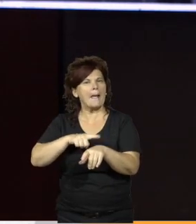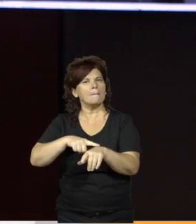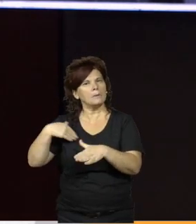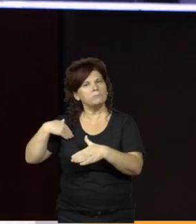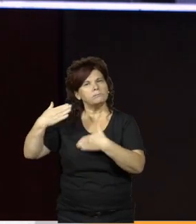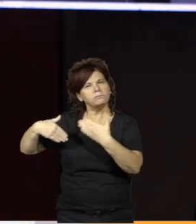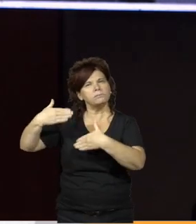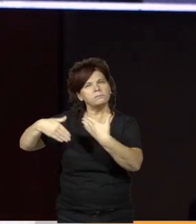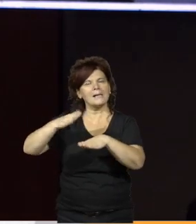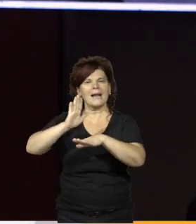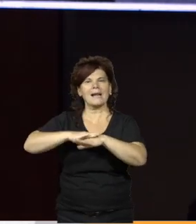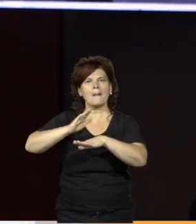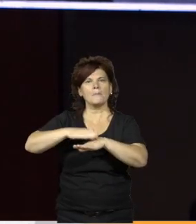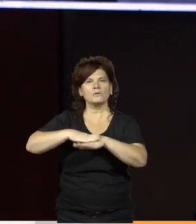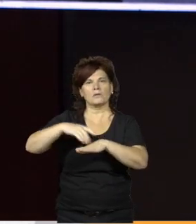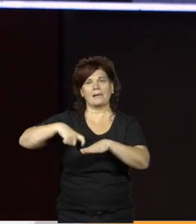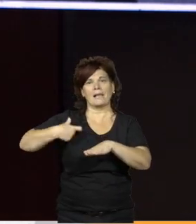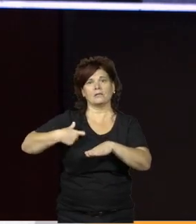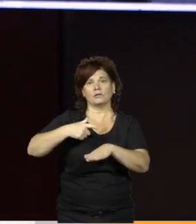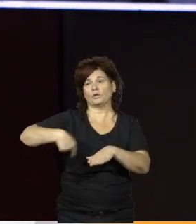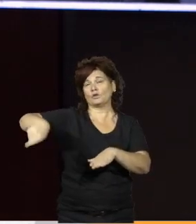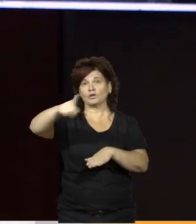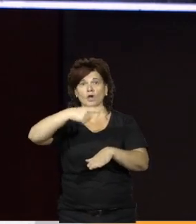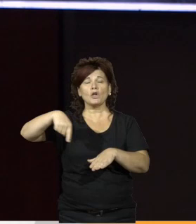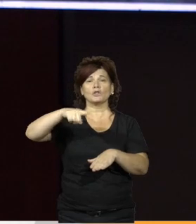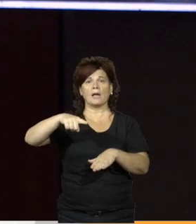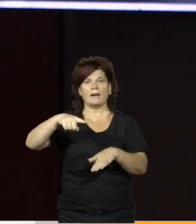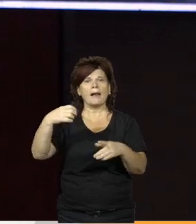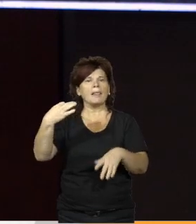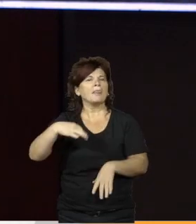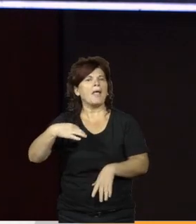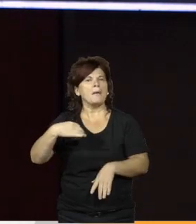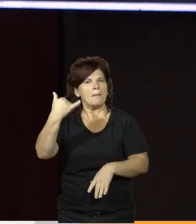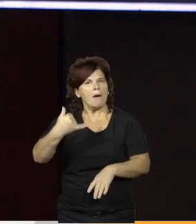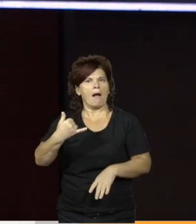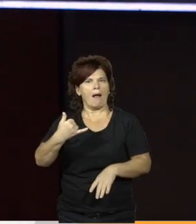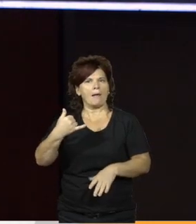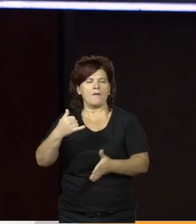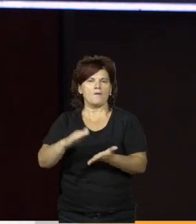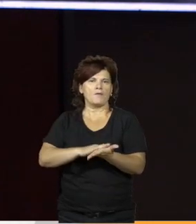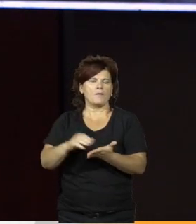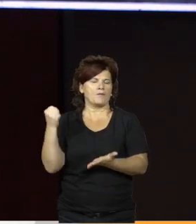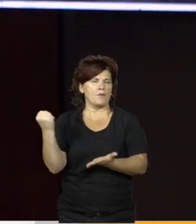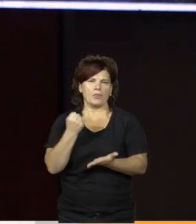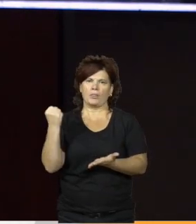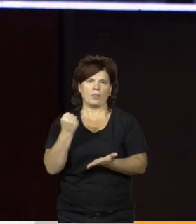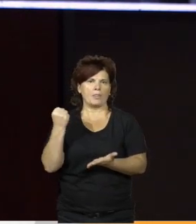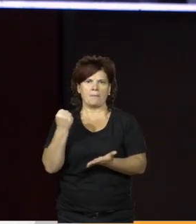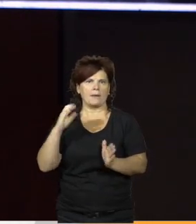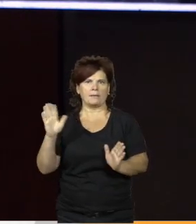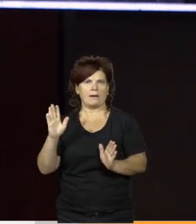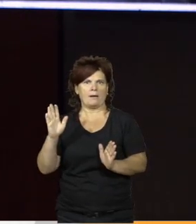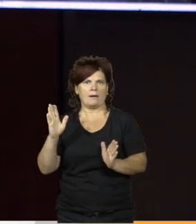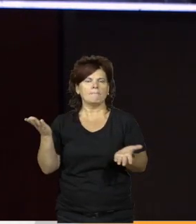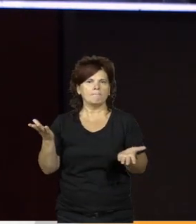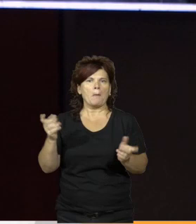la responsabilidad social que tenemos que tener es lo fundamental. No sirve que colocamos 1 millón